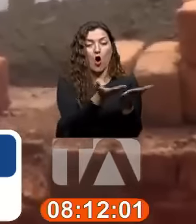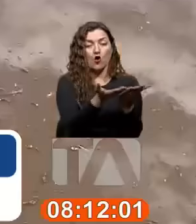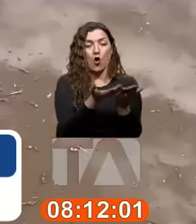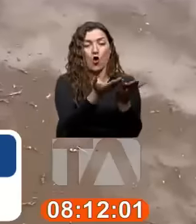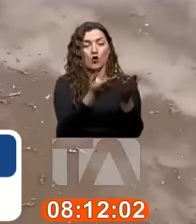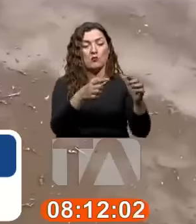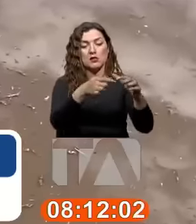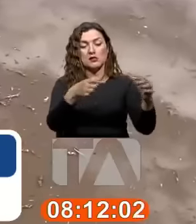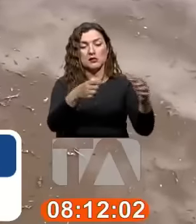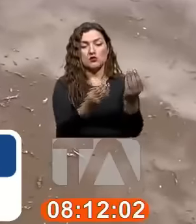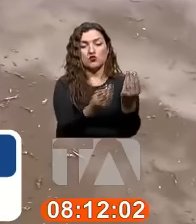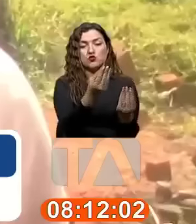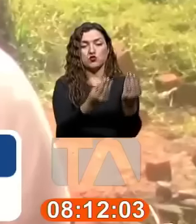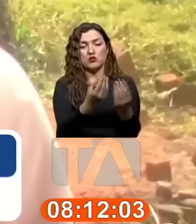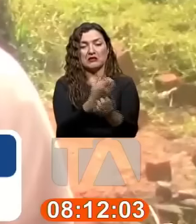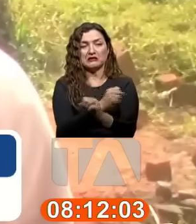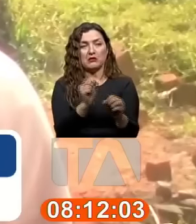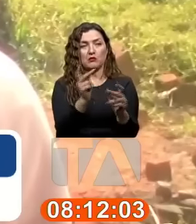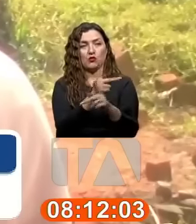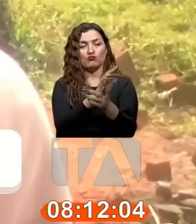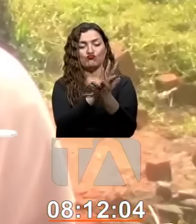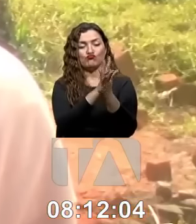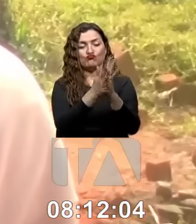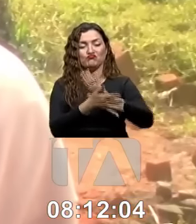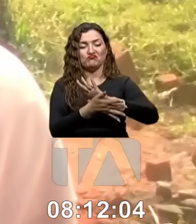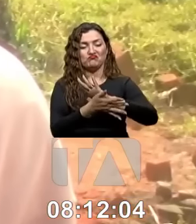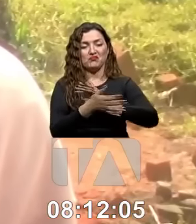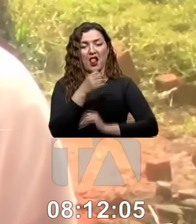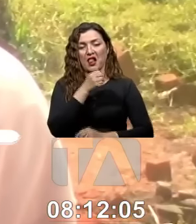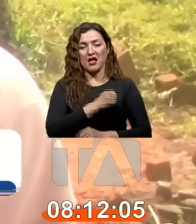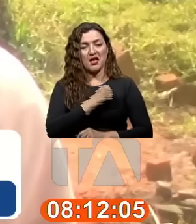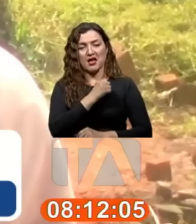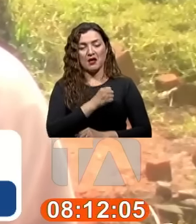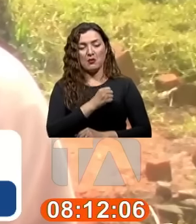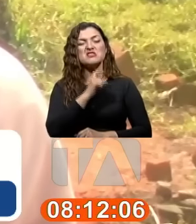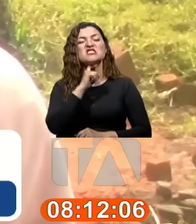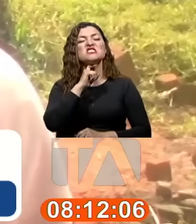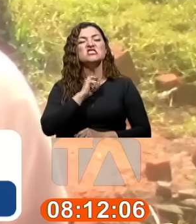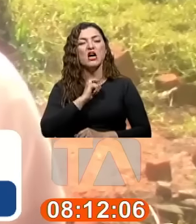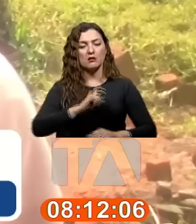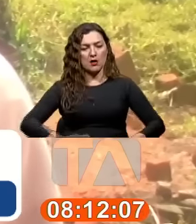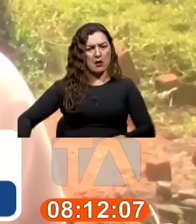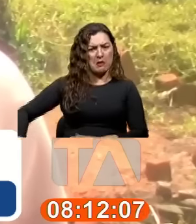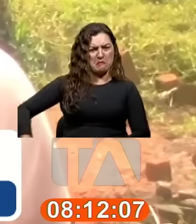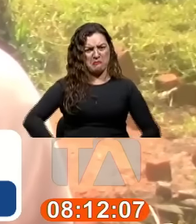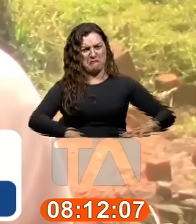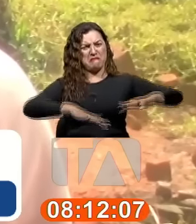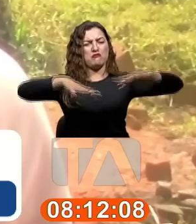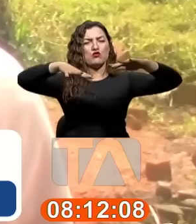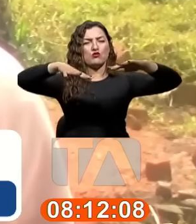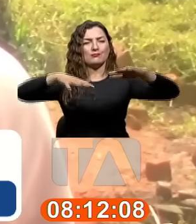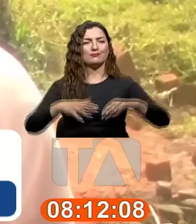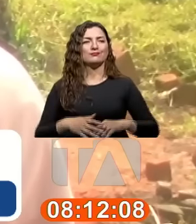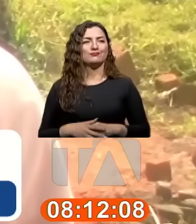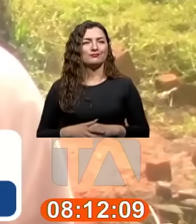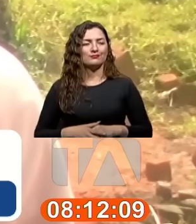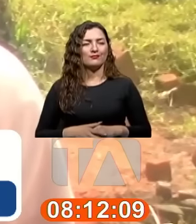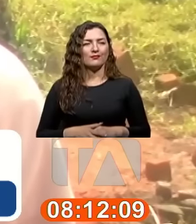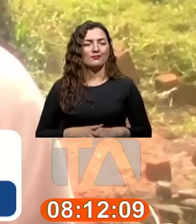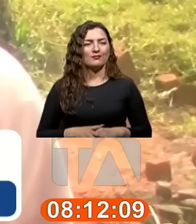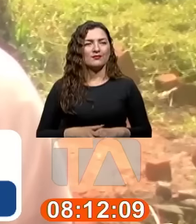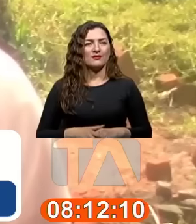salvar nada de su producción. Lamentablemente llegó las aguas y como está seco, eso le consume muy rápido y